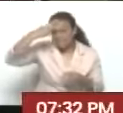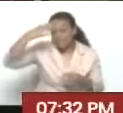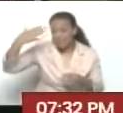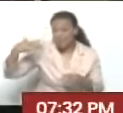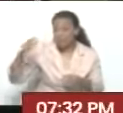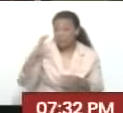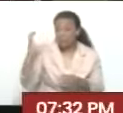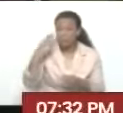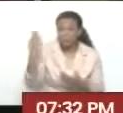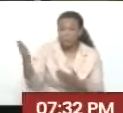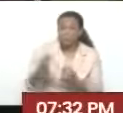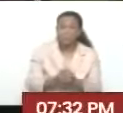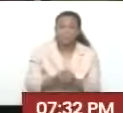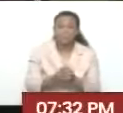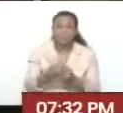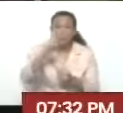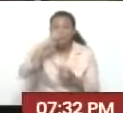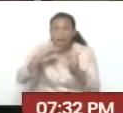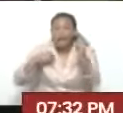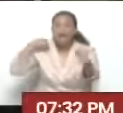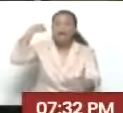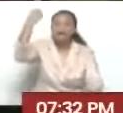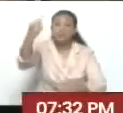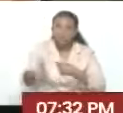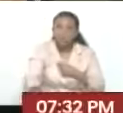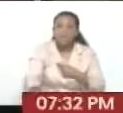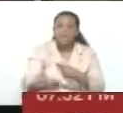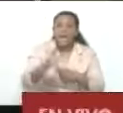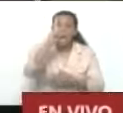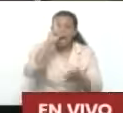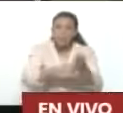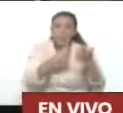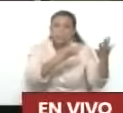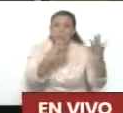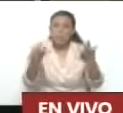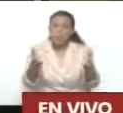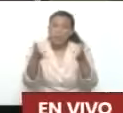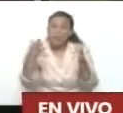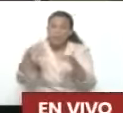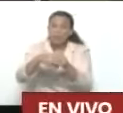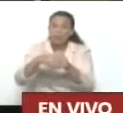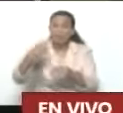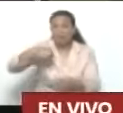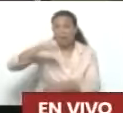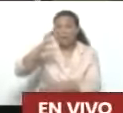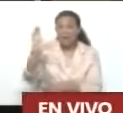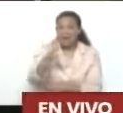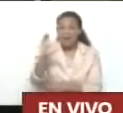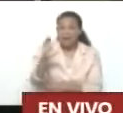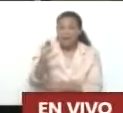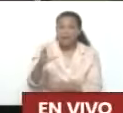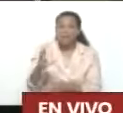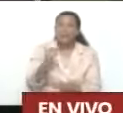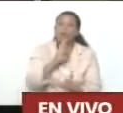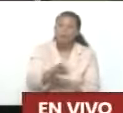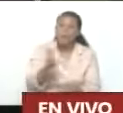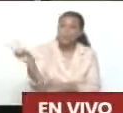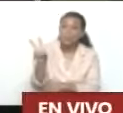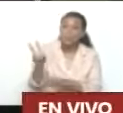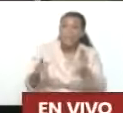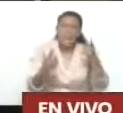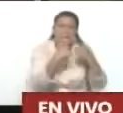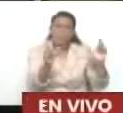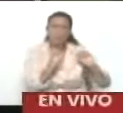allí. Un año después del 88, que le roba las elecciones, es el Caracazo, que es también una respuesta contra el modelo